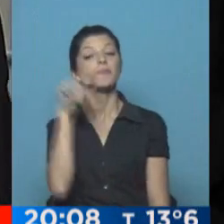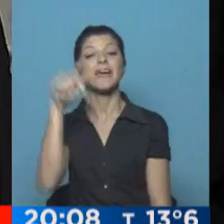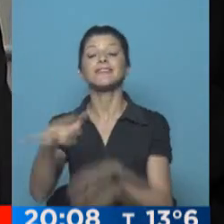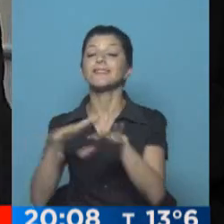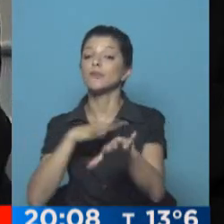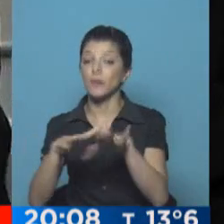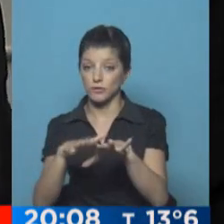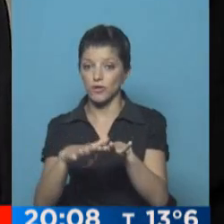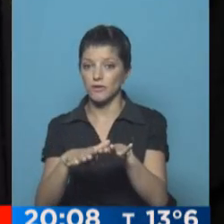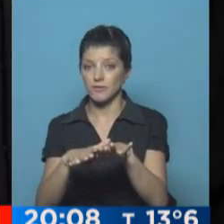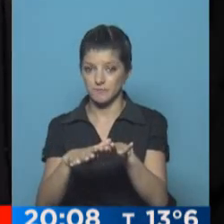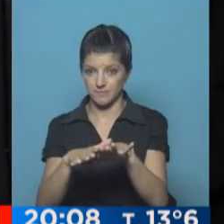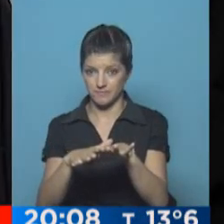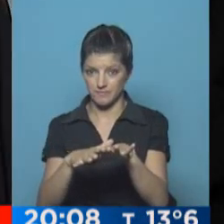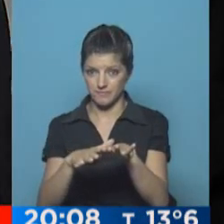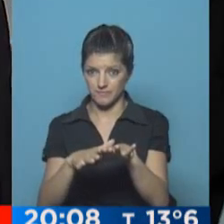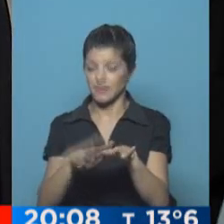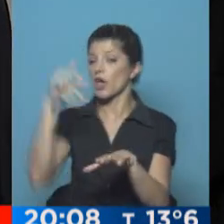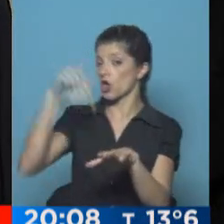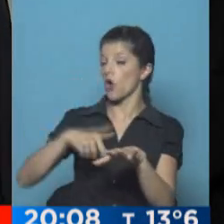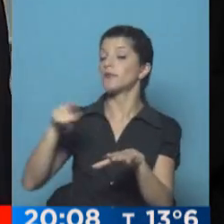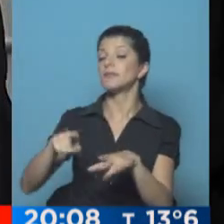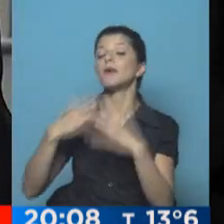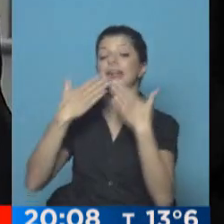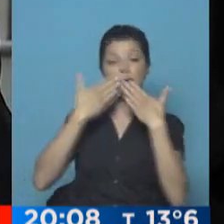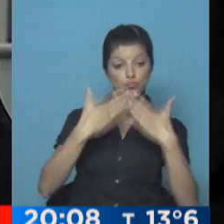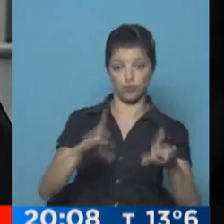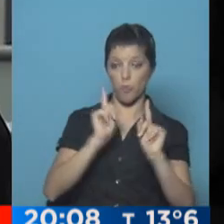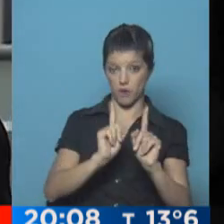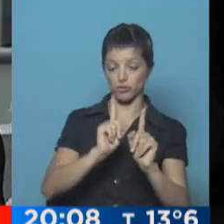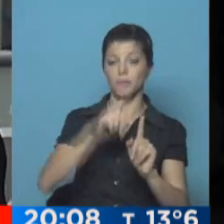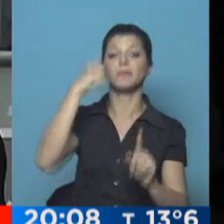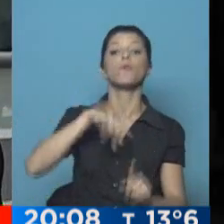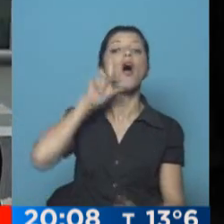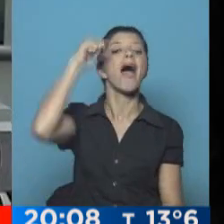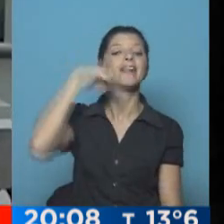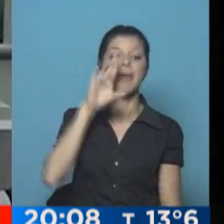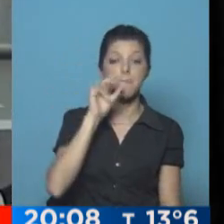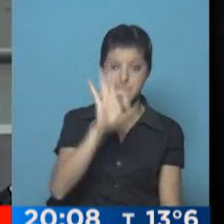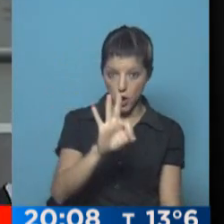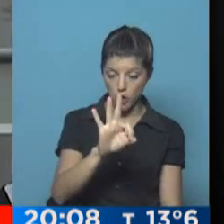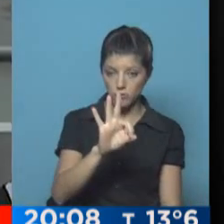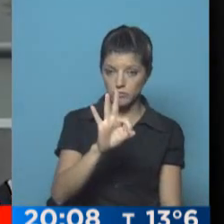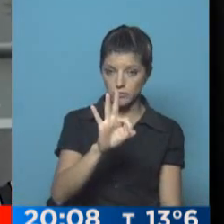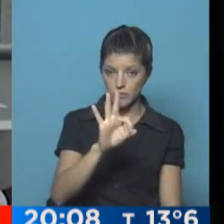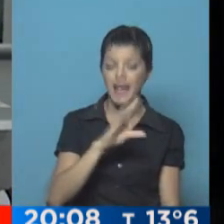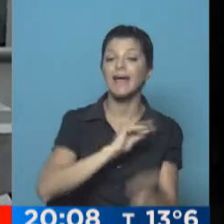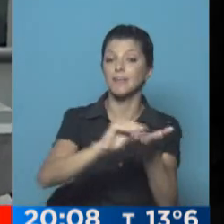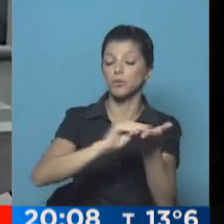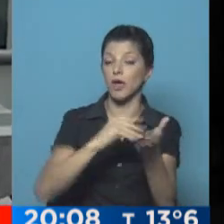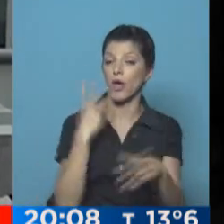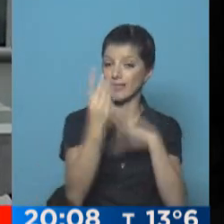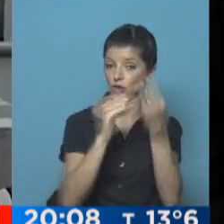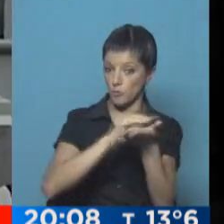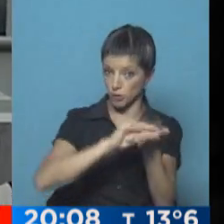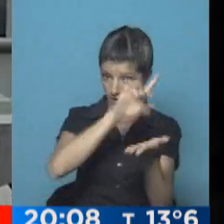que tuvo como correlato hoy la renuncia del periodista deportivo a su candidatura como primer candidato a diputado nacional por la provincia de